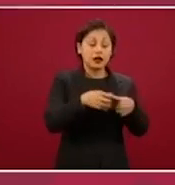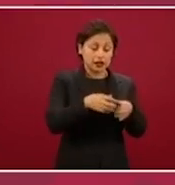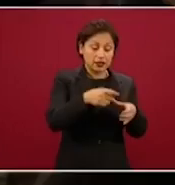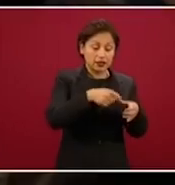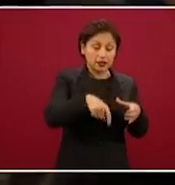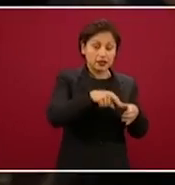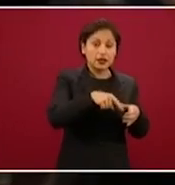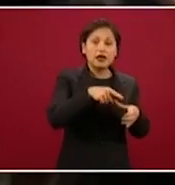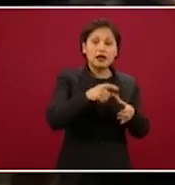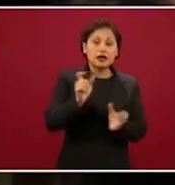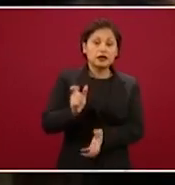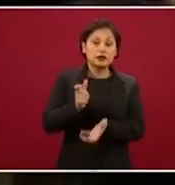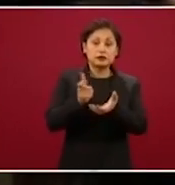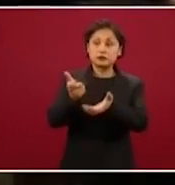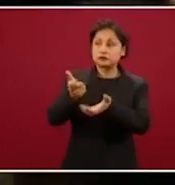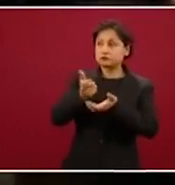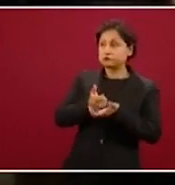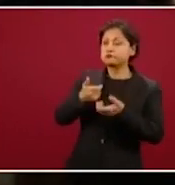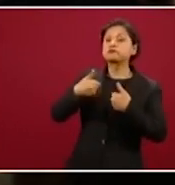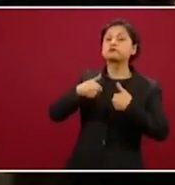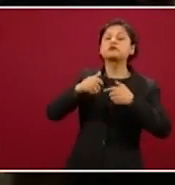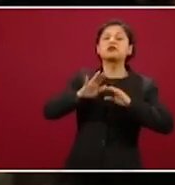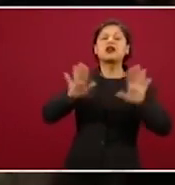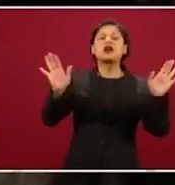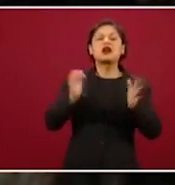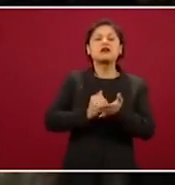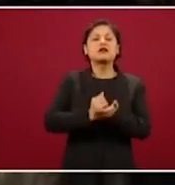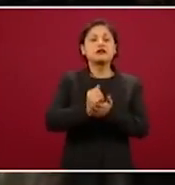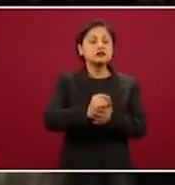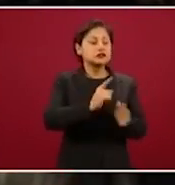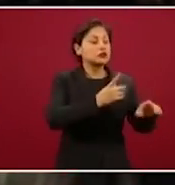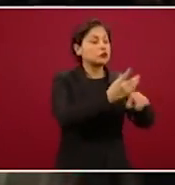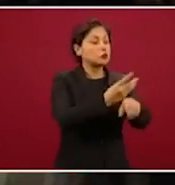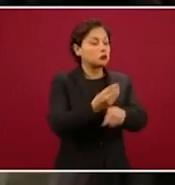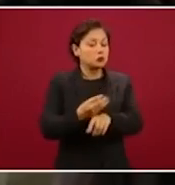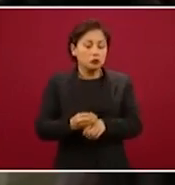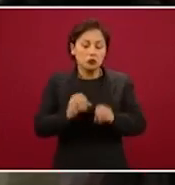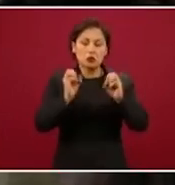ese recurso. Imagínense lo que nos ahorramos.